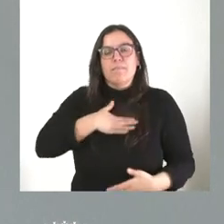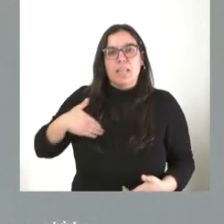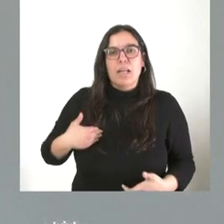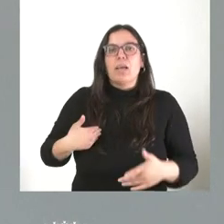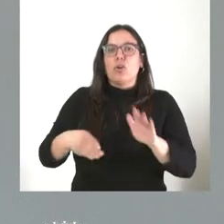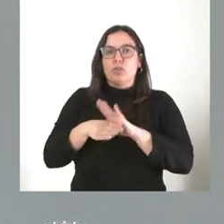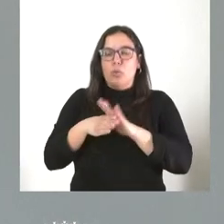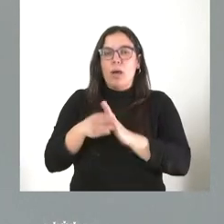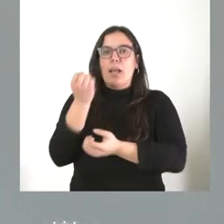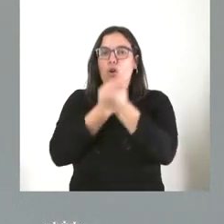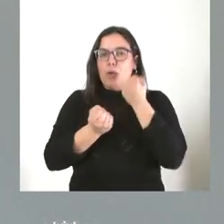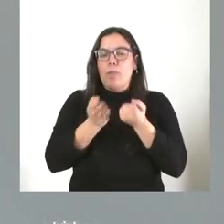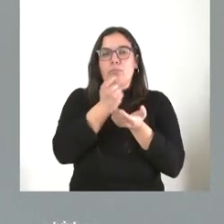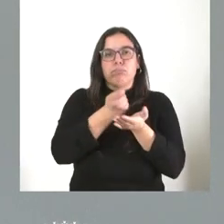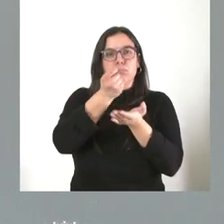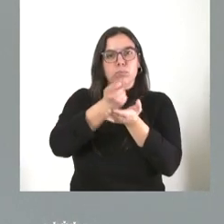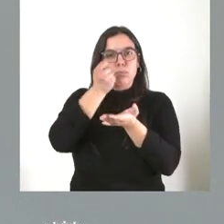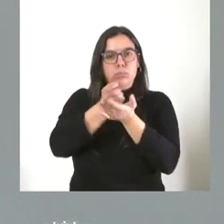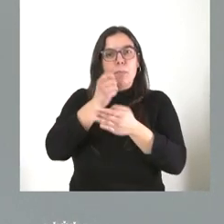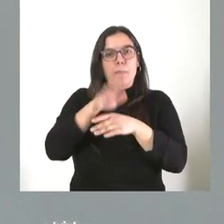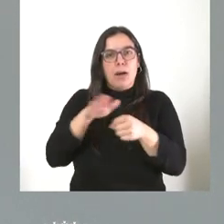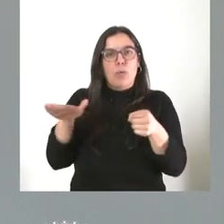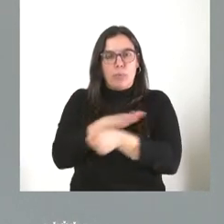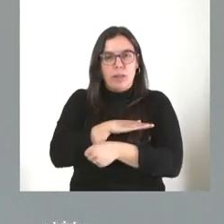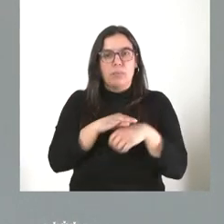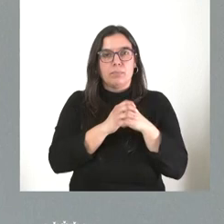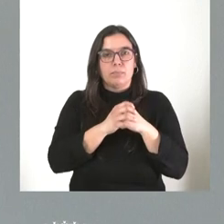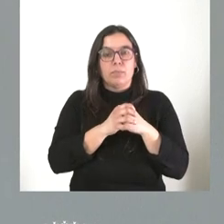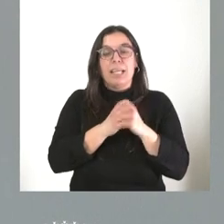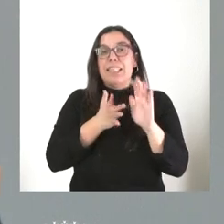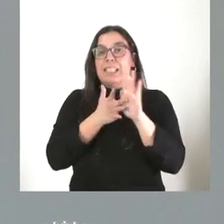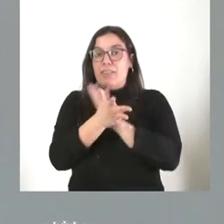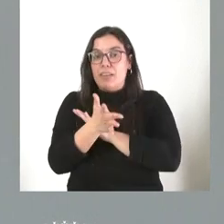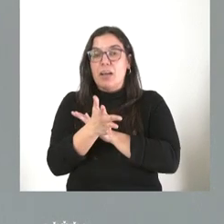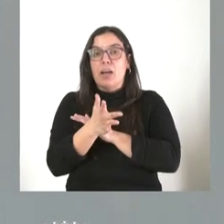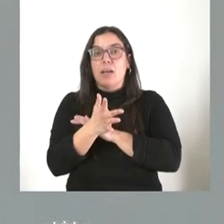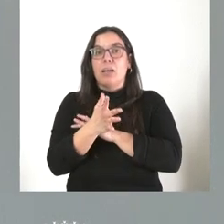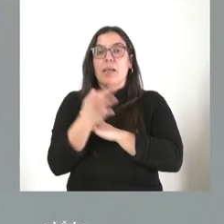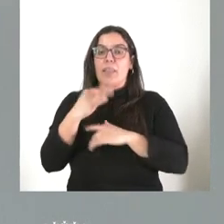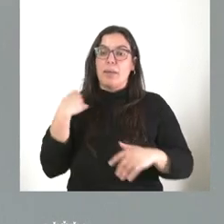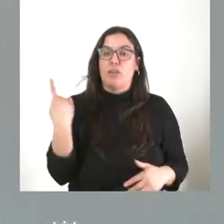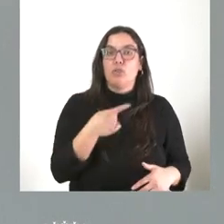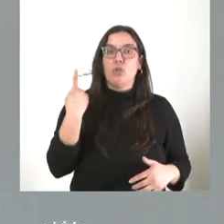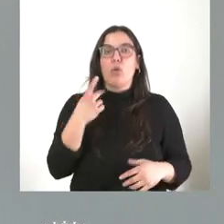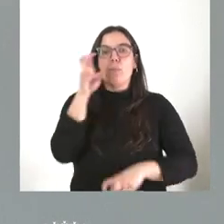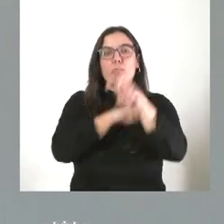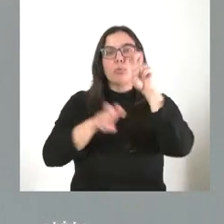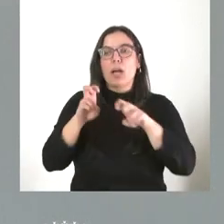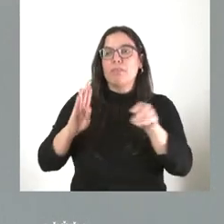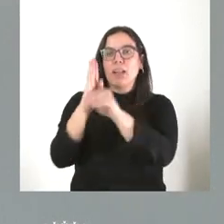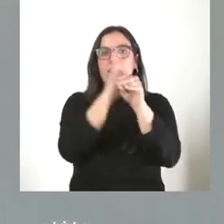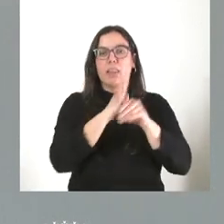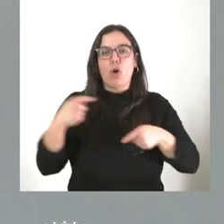aportaciones económicas para esa financiación Y eso no quiere decir que entre todos exploremos más fuentes de financiación